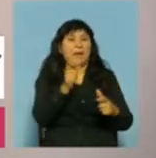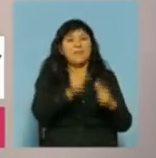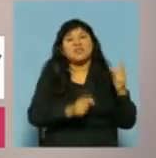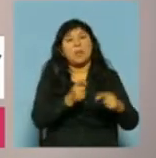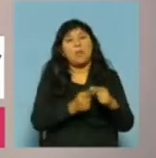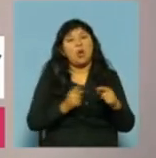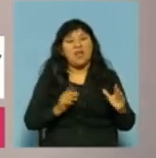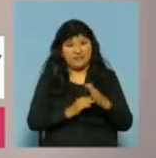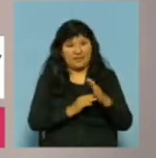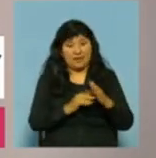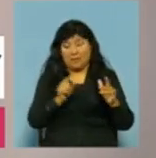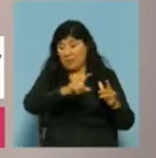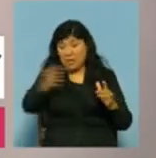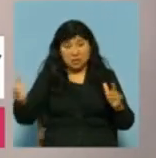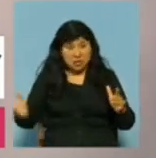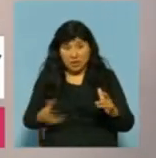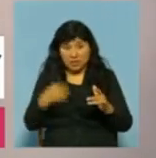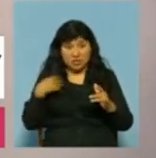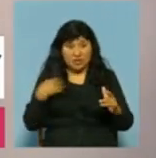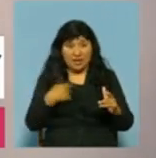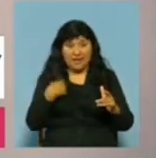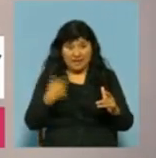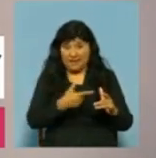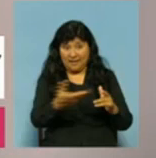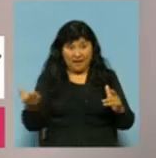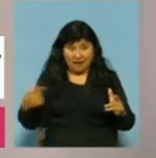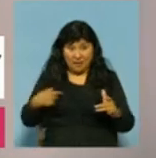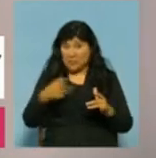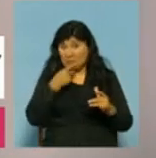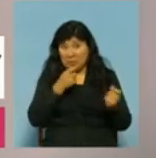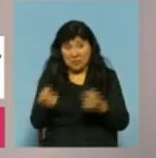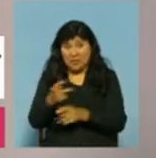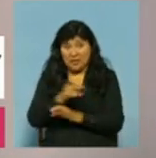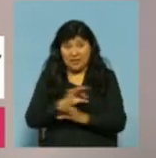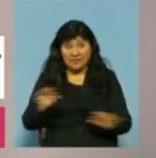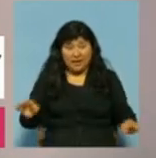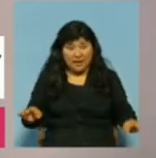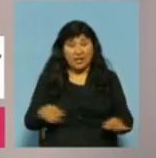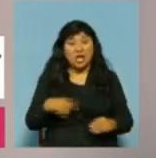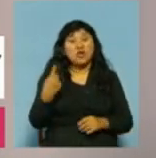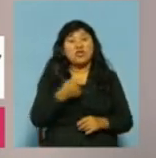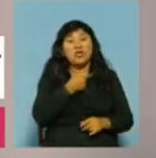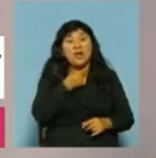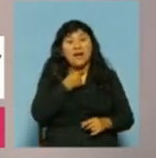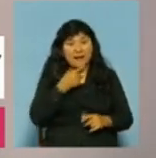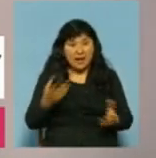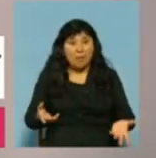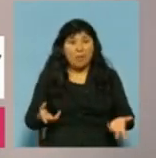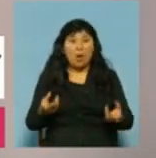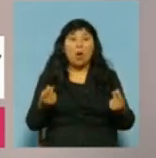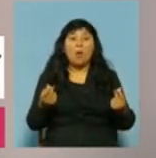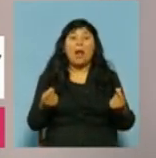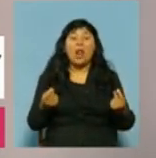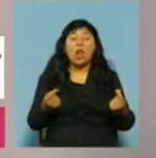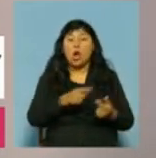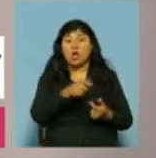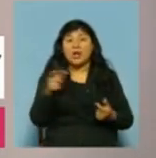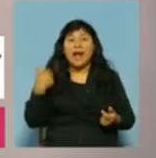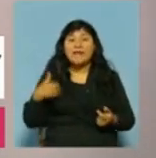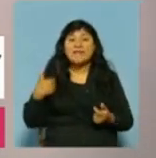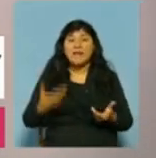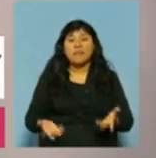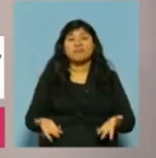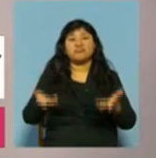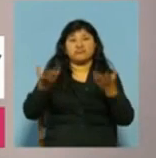que argentina se rescate de los valores y hoy en día el primer valor que pone en duda las dos fuerzas mayoritarias por lo menos